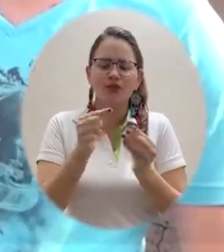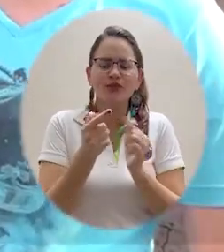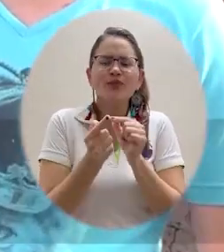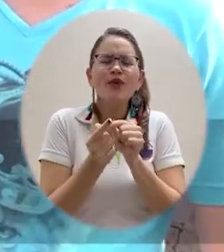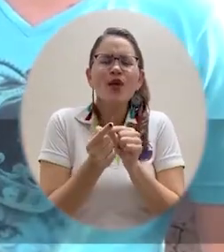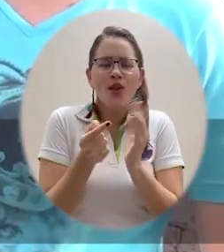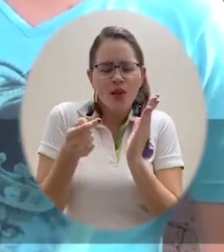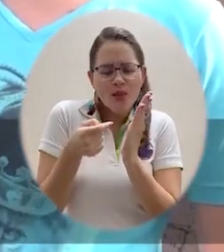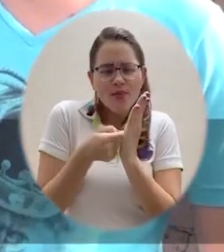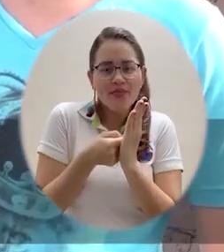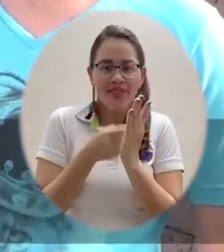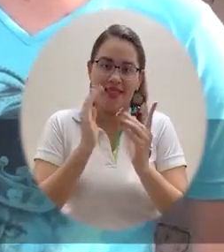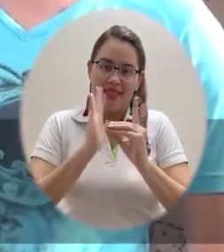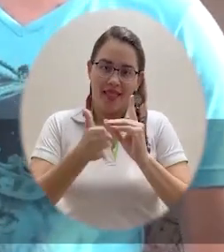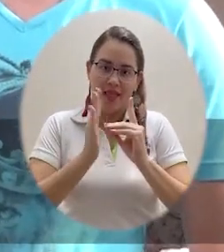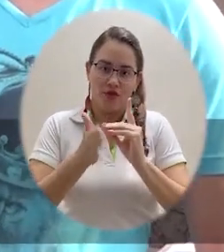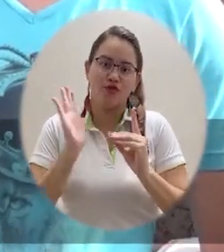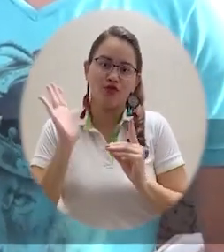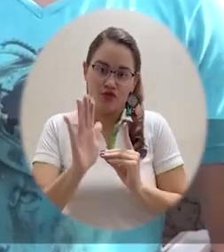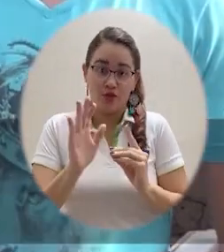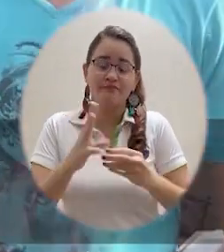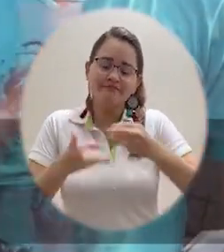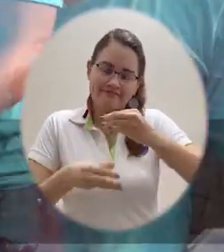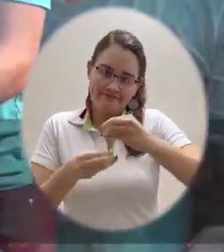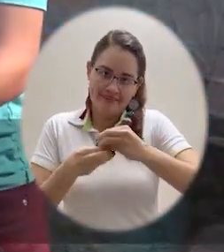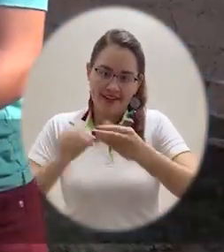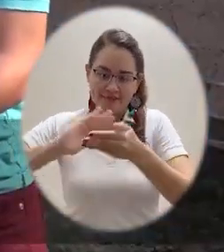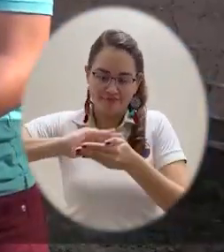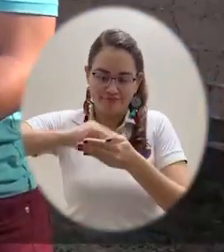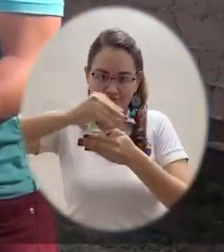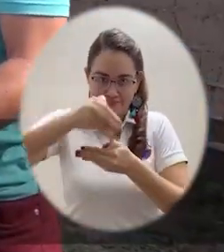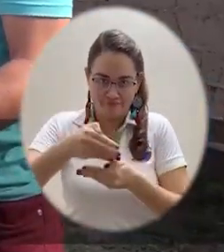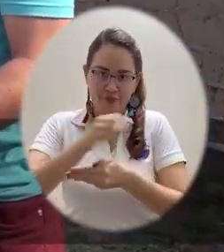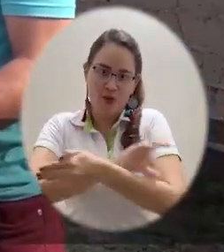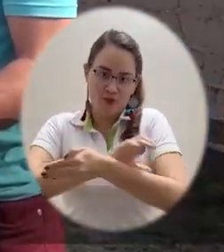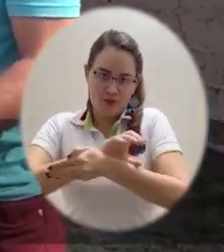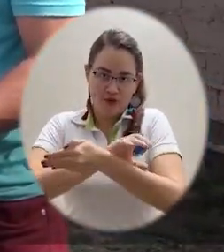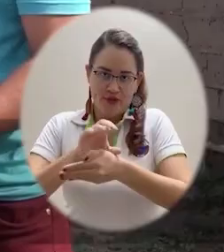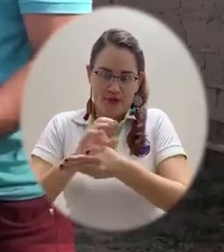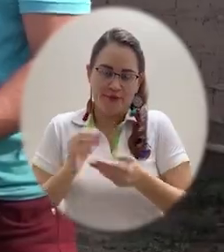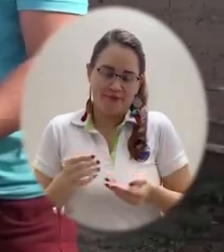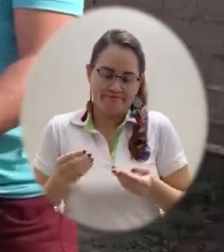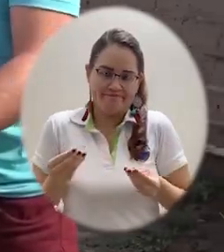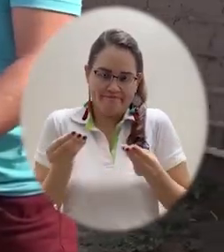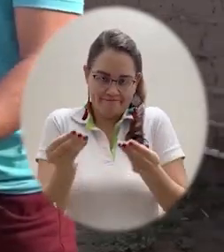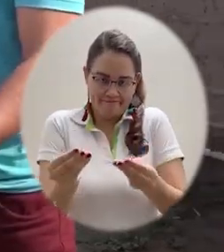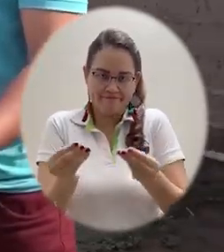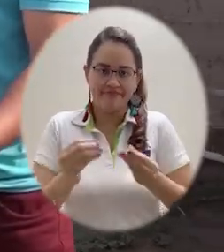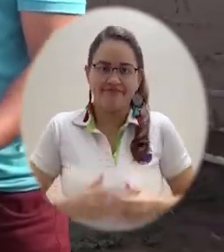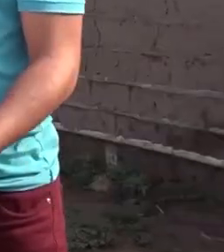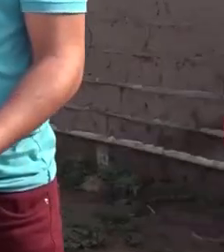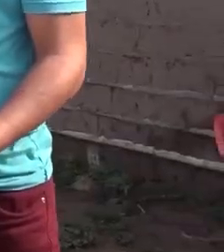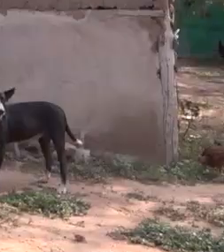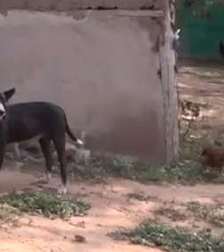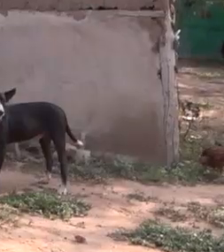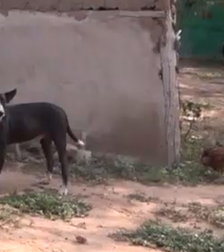Te facilita una SIM card de Claro y te facilita un PC, un aparato de